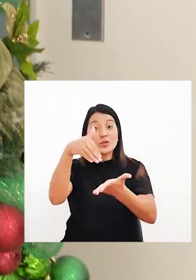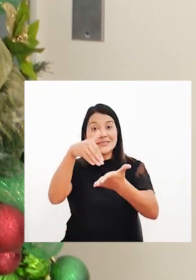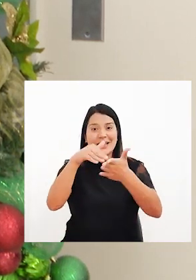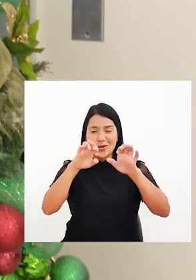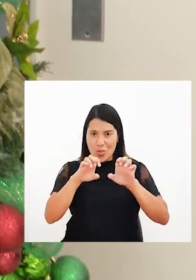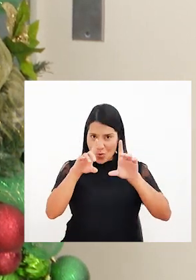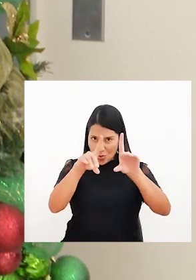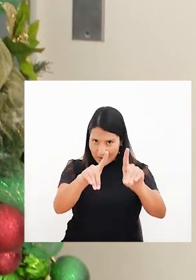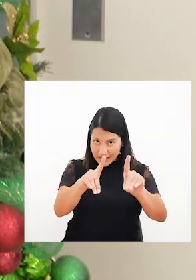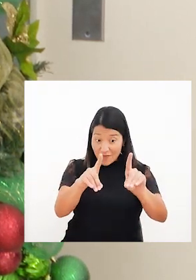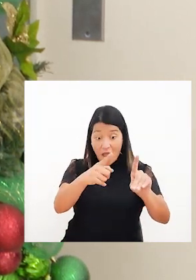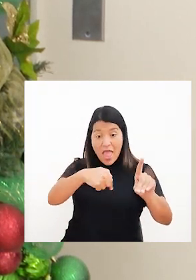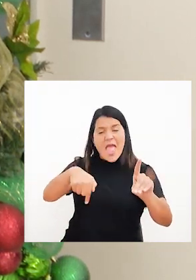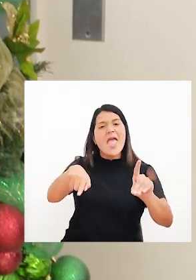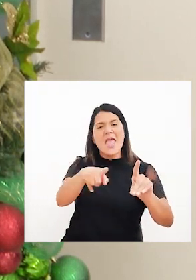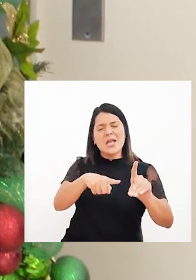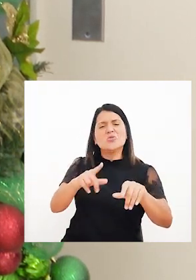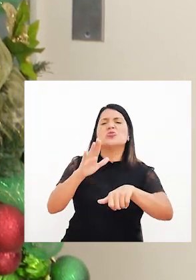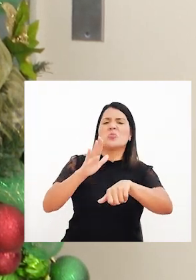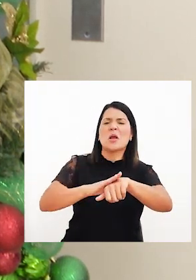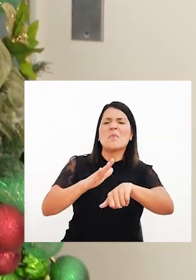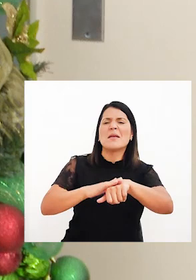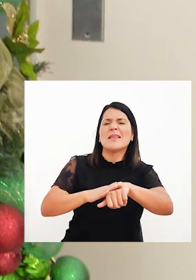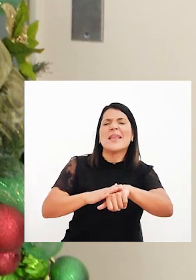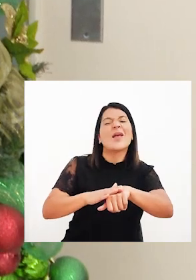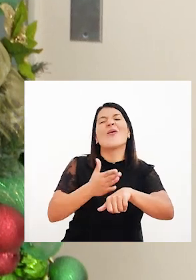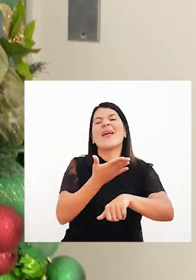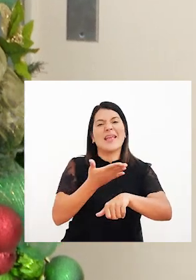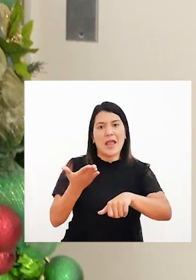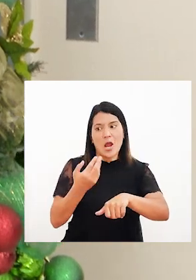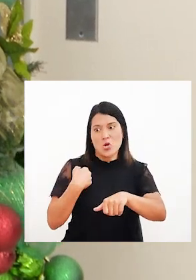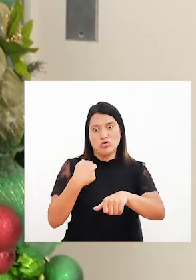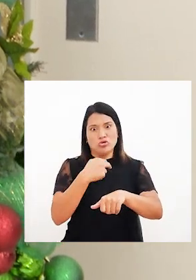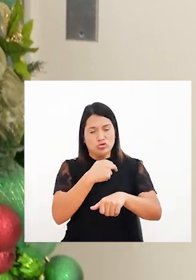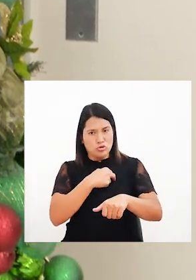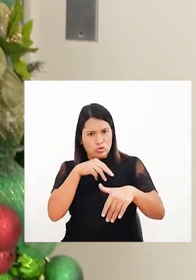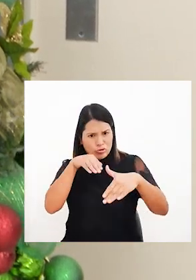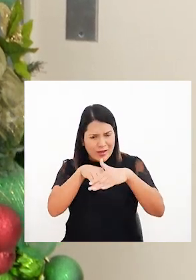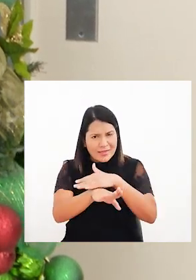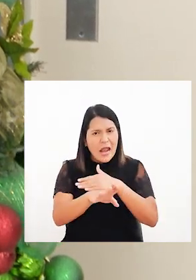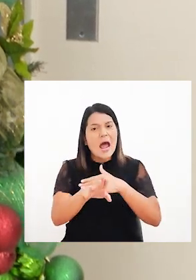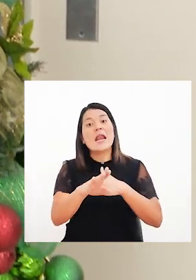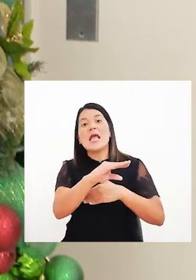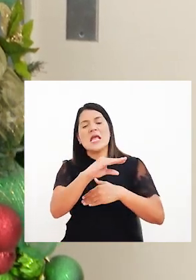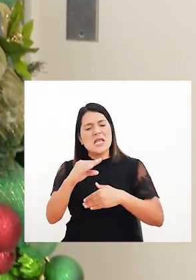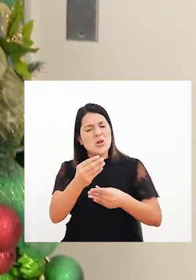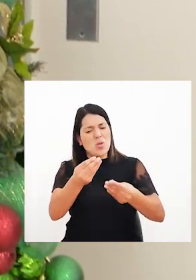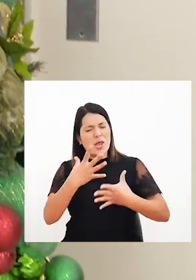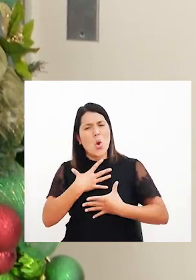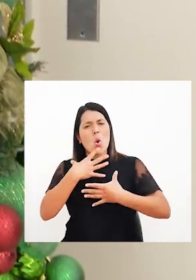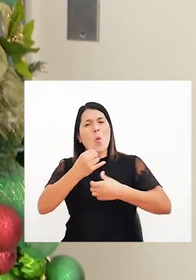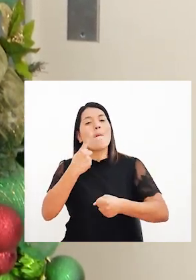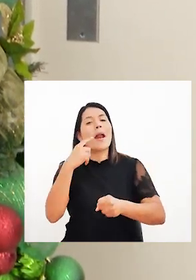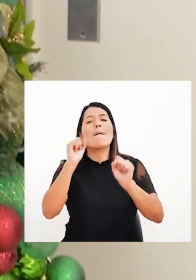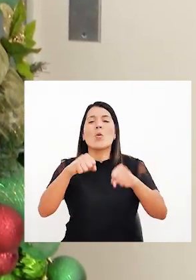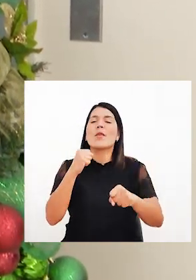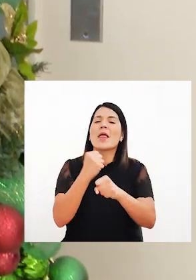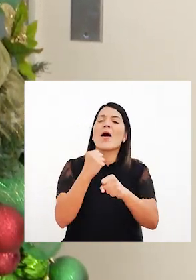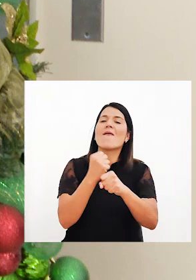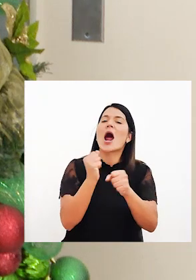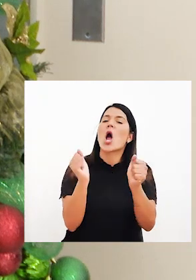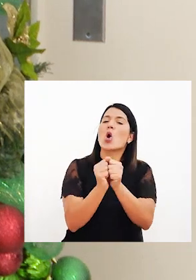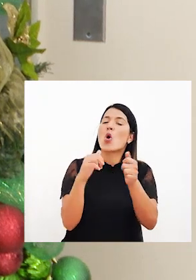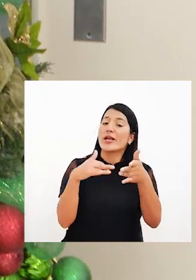centros educativos quienes nos abrieron la puerta y la confianza para poder trabajar con la comunidad